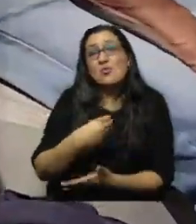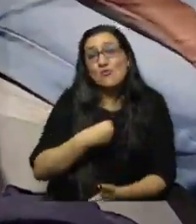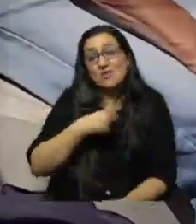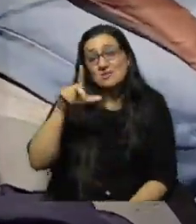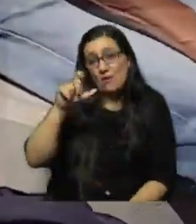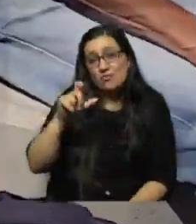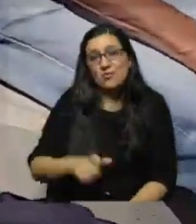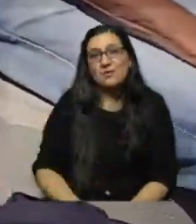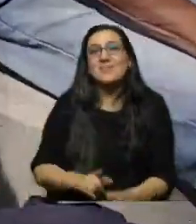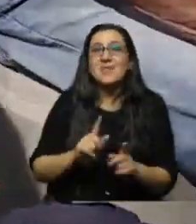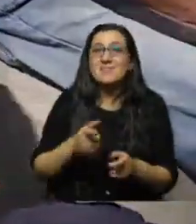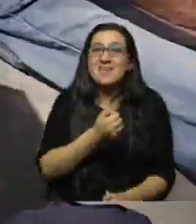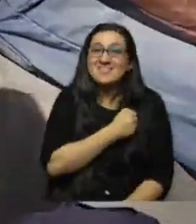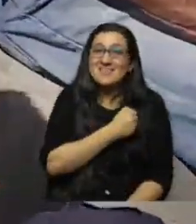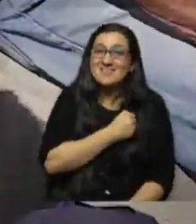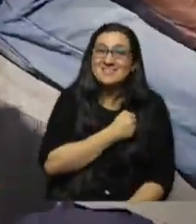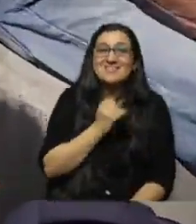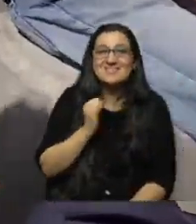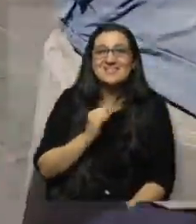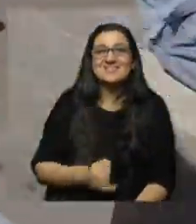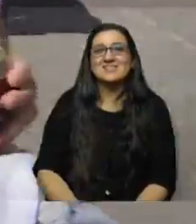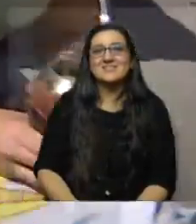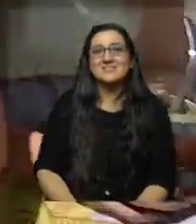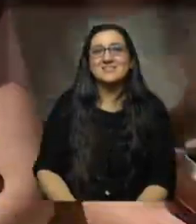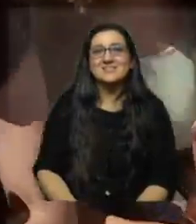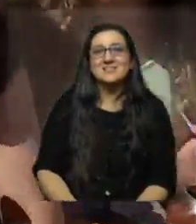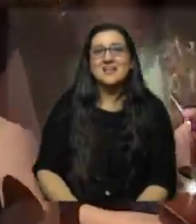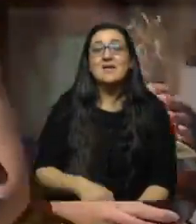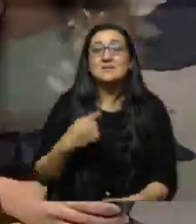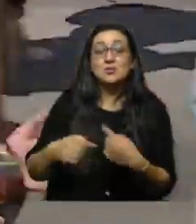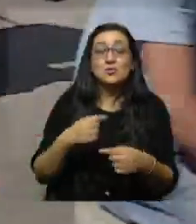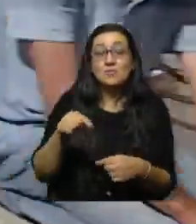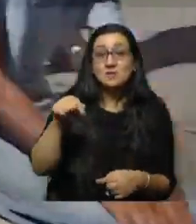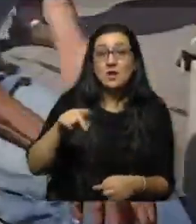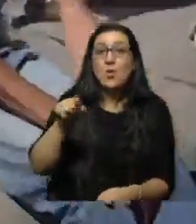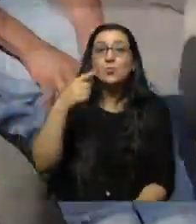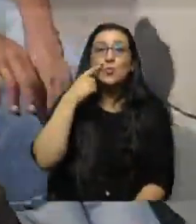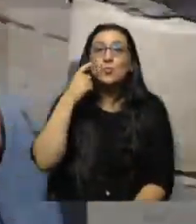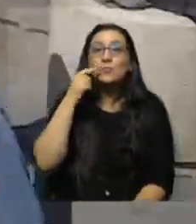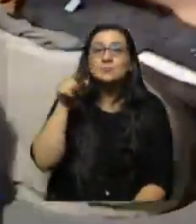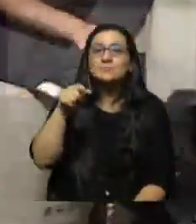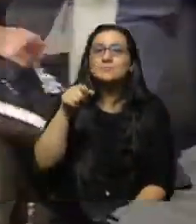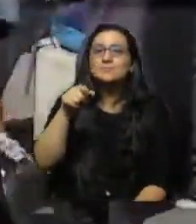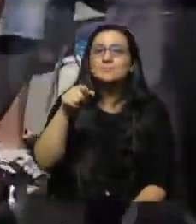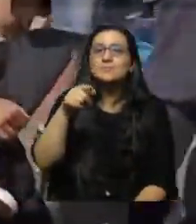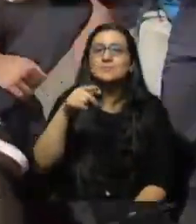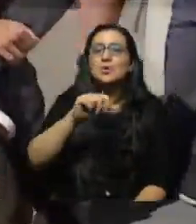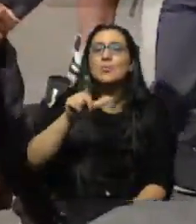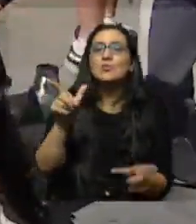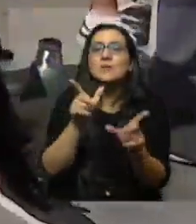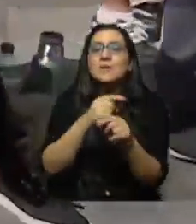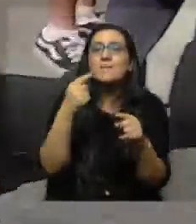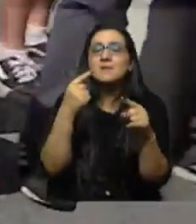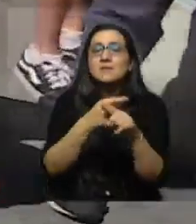¿También de Archigas? Sí, también. Bueno, arriba, vamos a ver si seguimos acá. Otro caballero que está por acá. ¿Cómo sale el